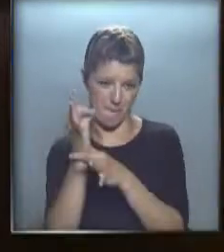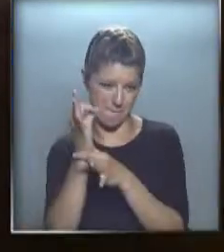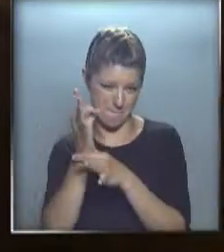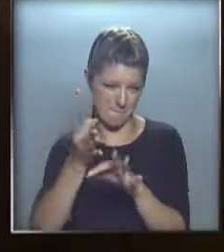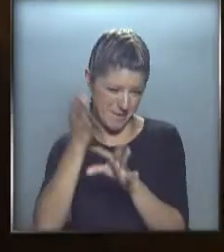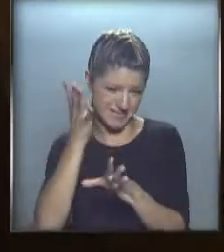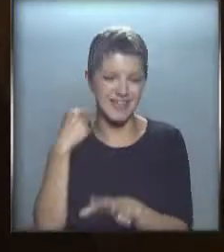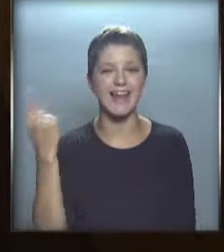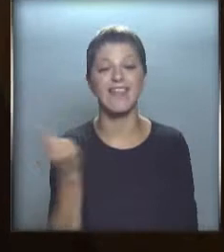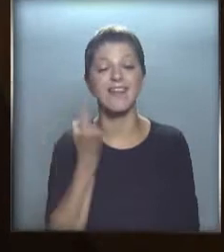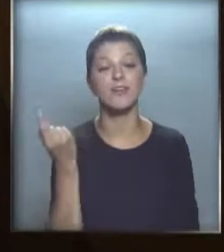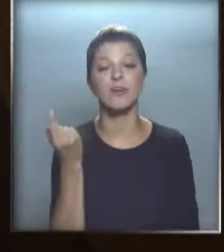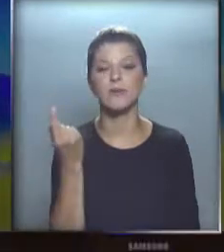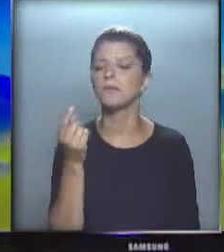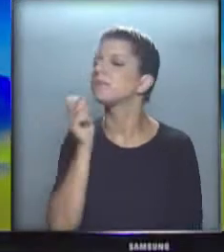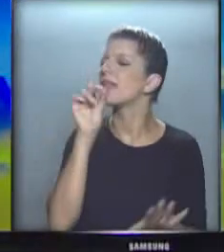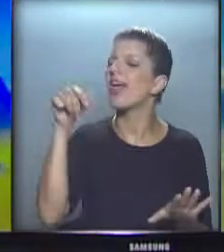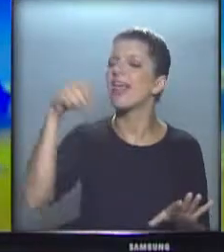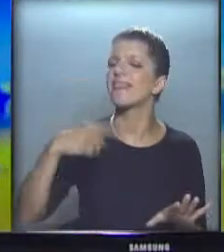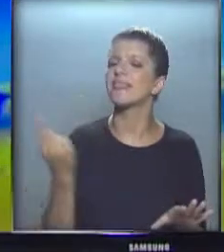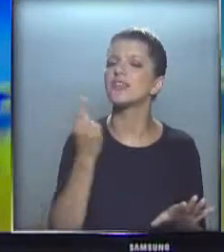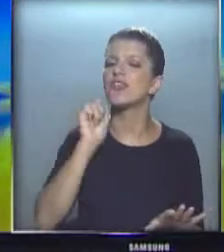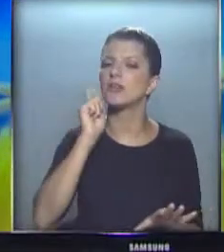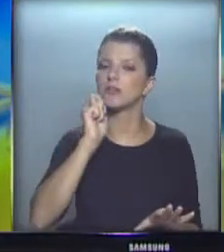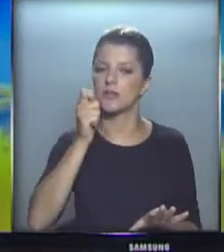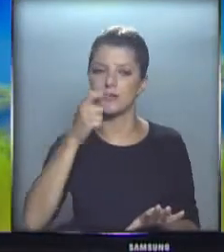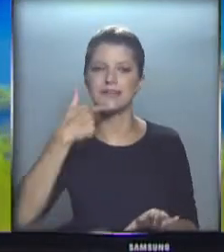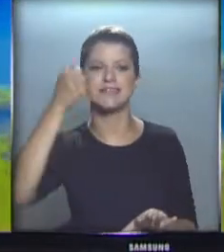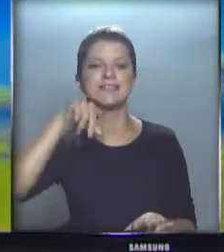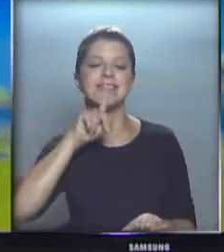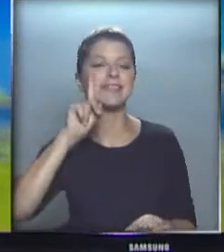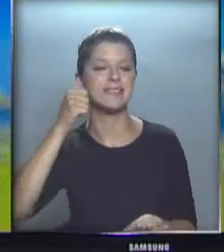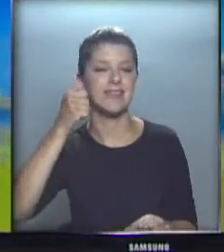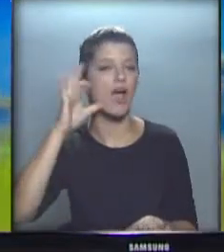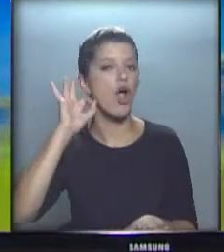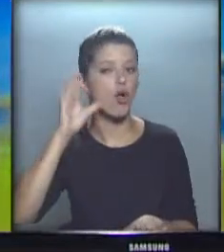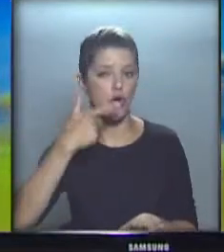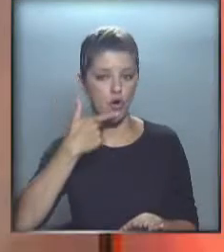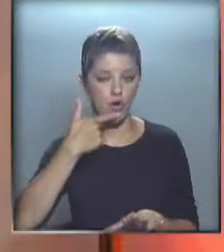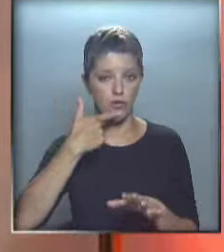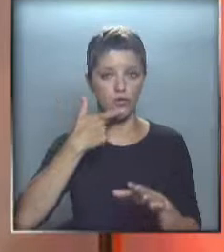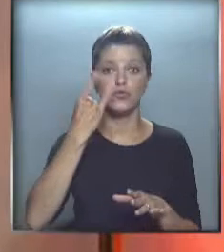muy buena. ¿Quién es el director de la tira? Diego Suárez en el exterior. Ajá. Y Daniel Di Filippo en el